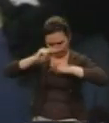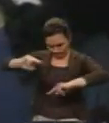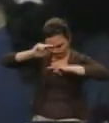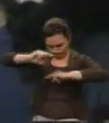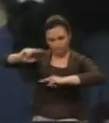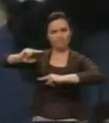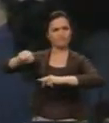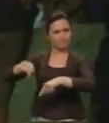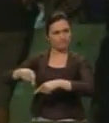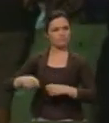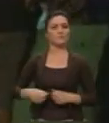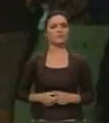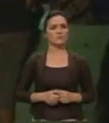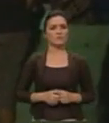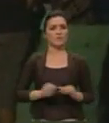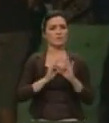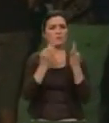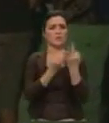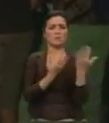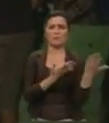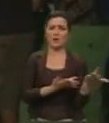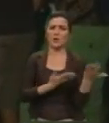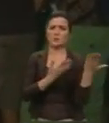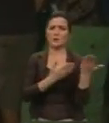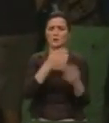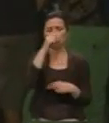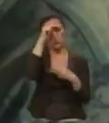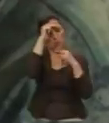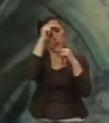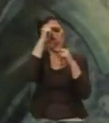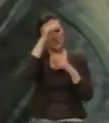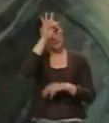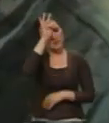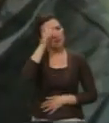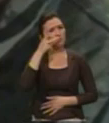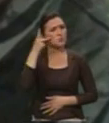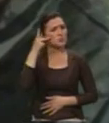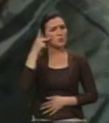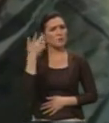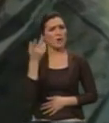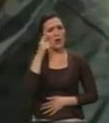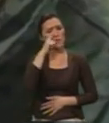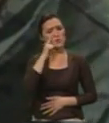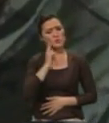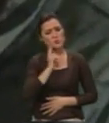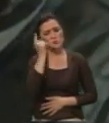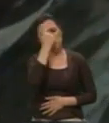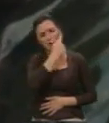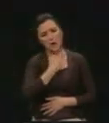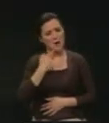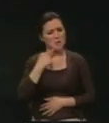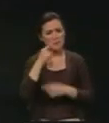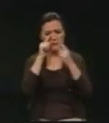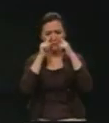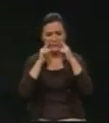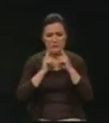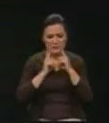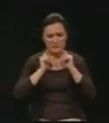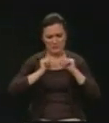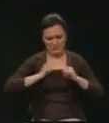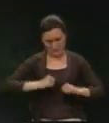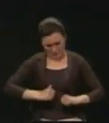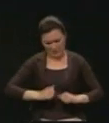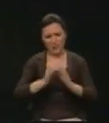de los cuerpos, los familiares esperaban noticias en el hospital de Puyo. La tristeza era notoria en sus rostros, era inevitable, pero